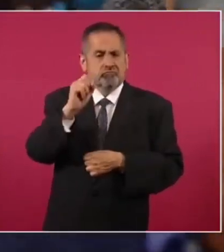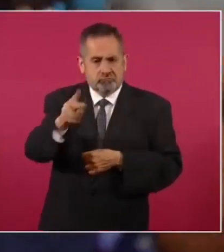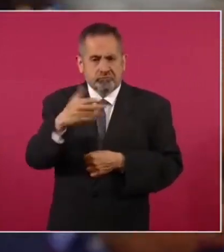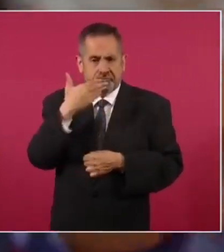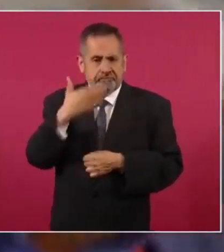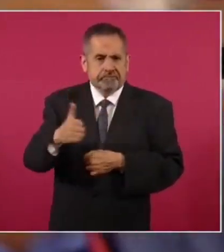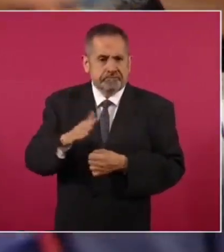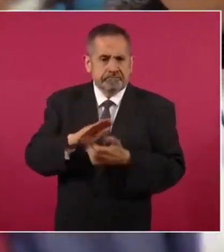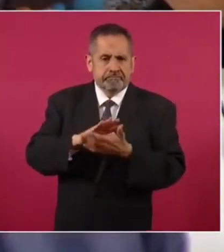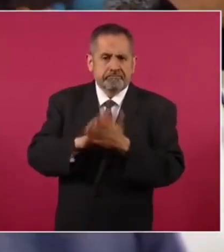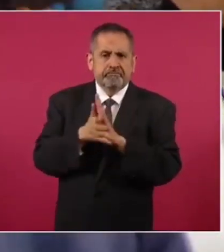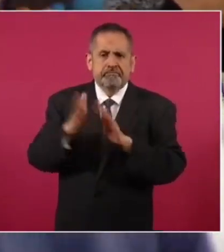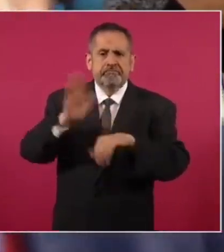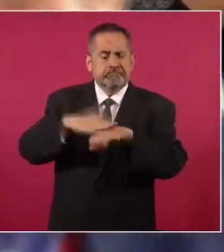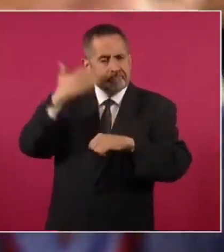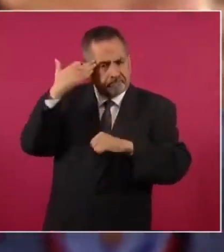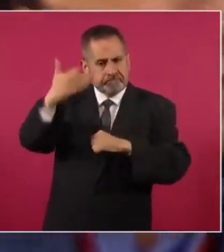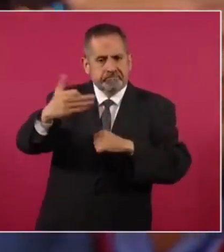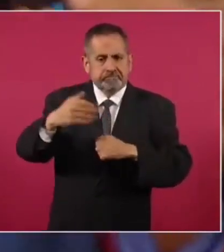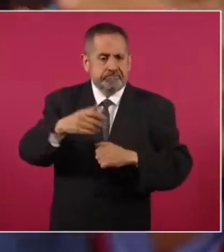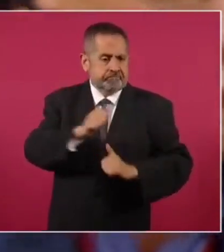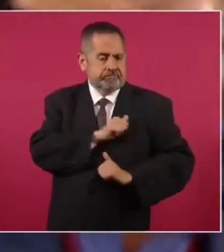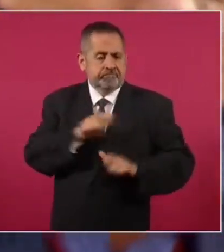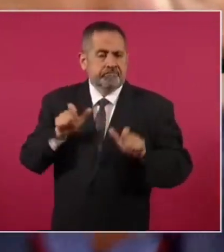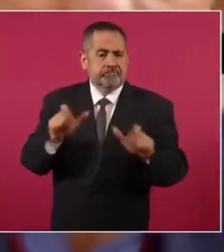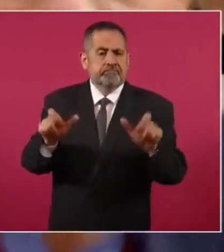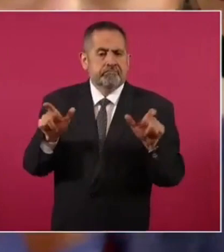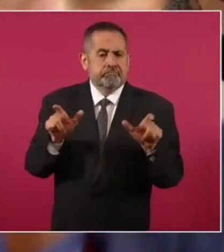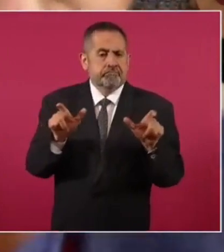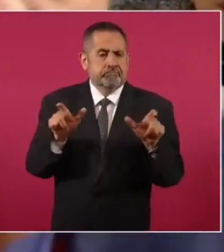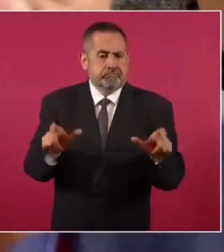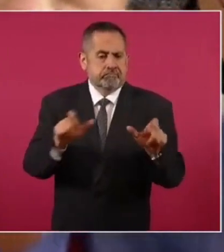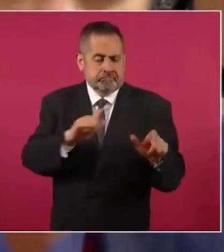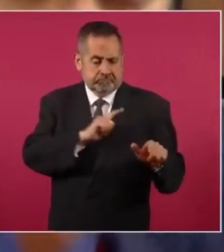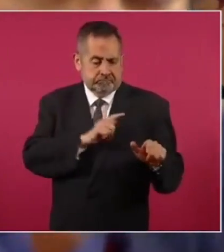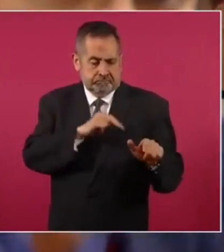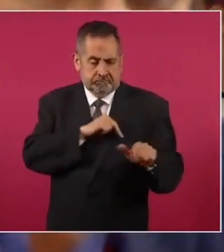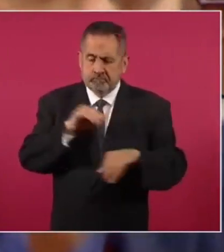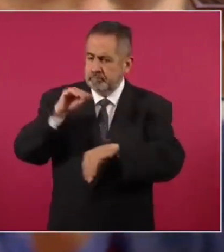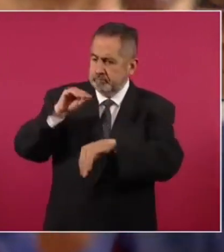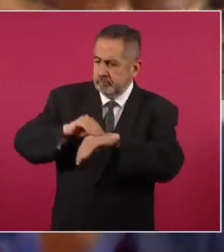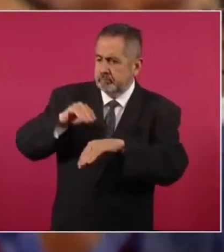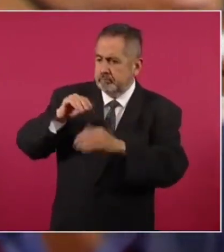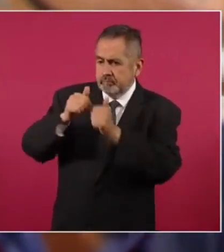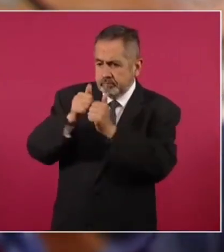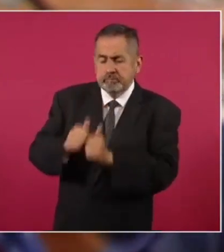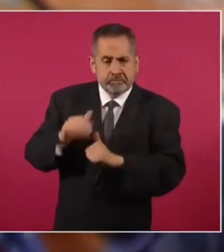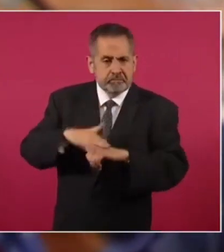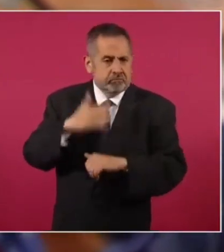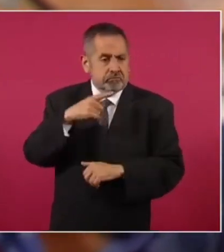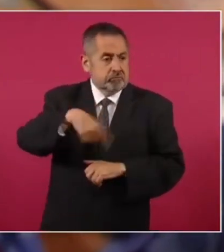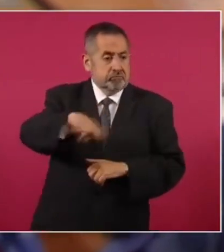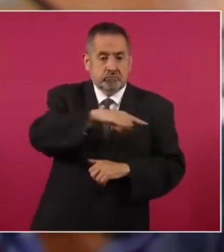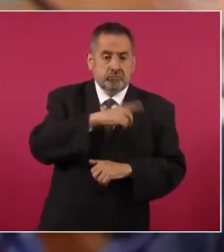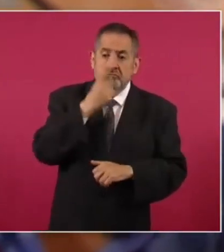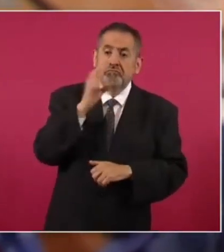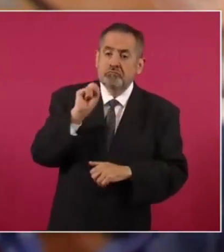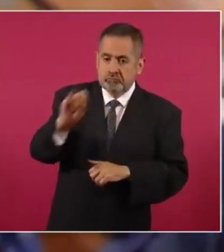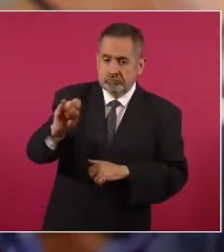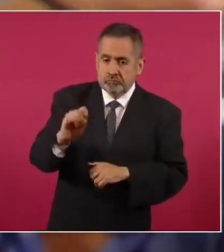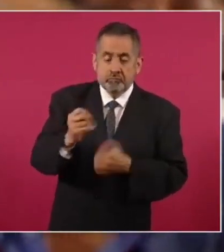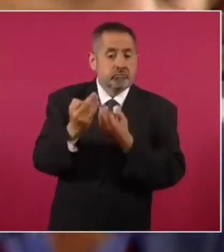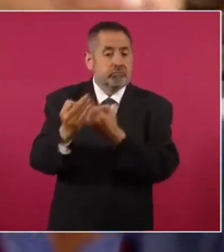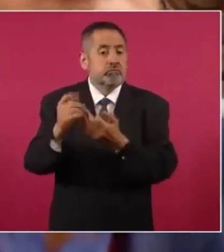de pues esta ampliación de la presencia de la Guardia Nacional. Esto pues frente al secretario